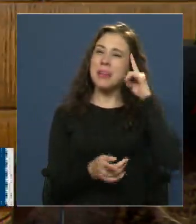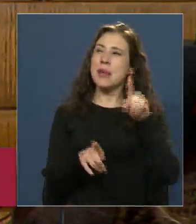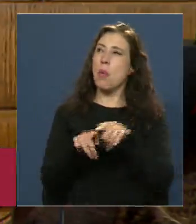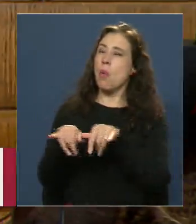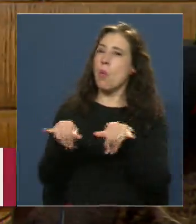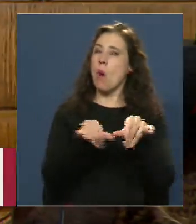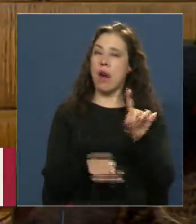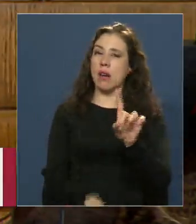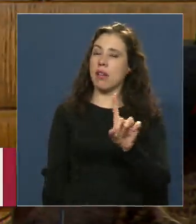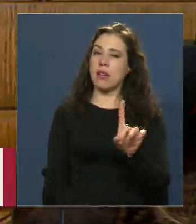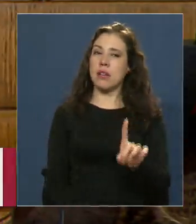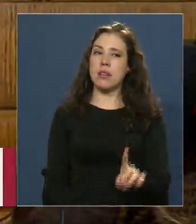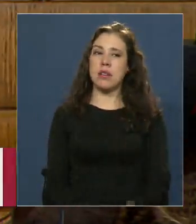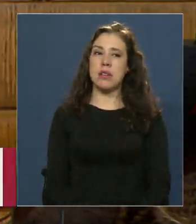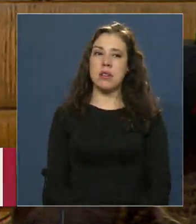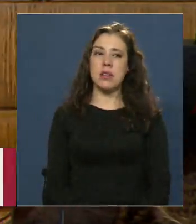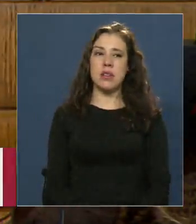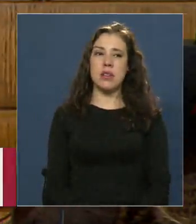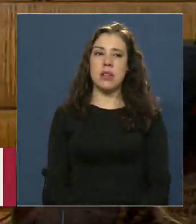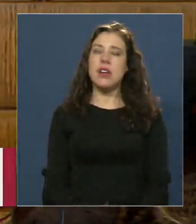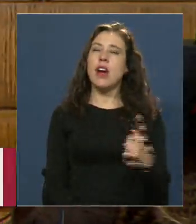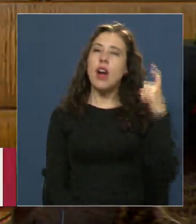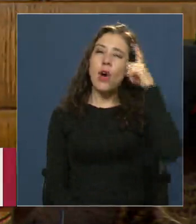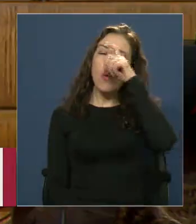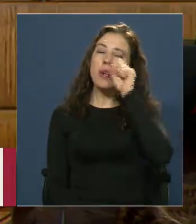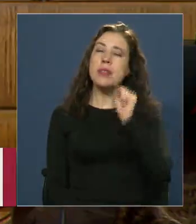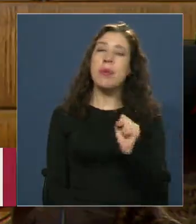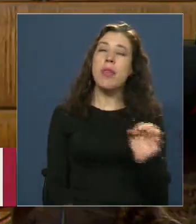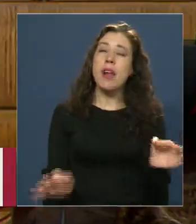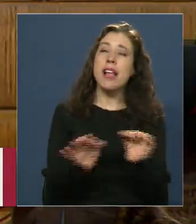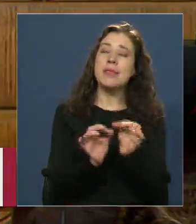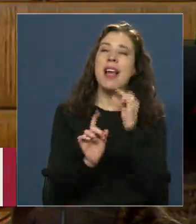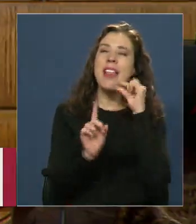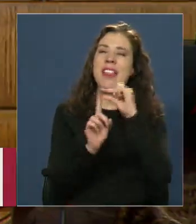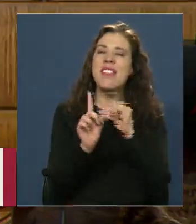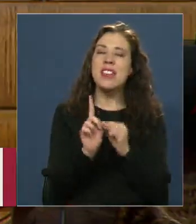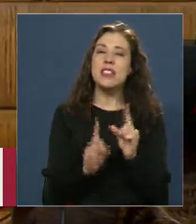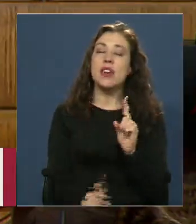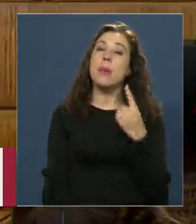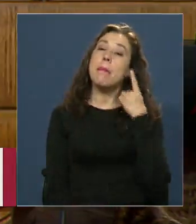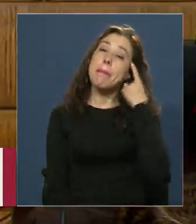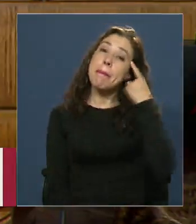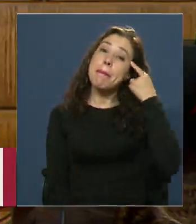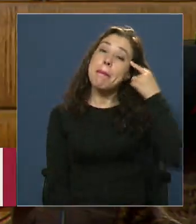homogénea, que nosotros no la podemos, nos cuesta poder definirla, pero si uno pudiera